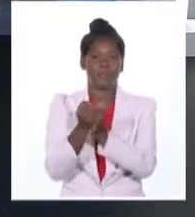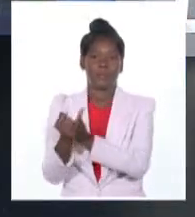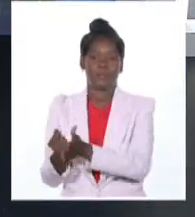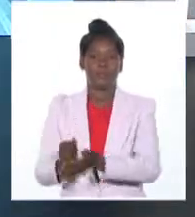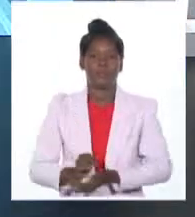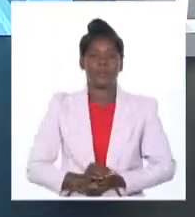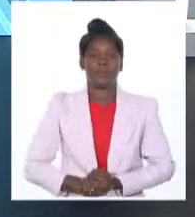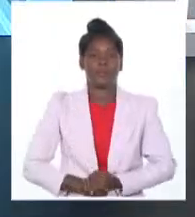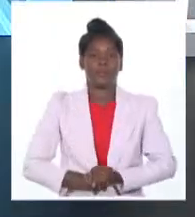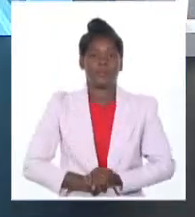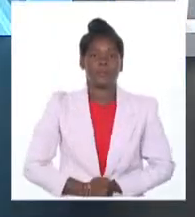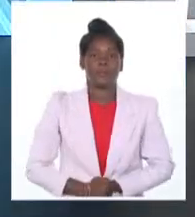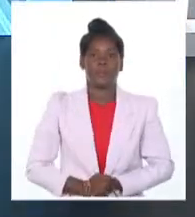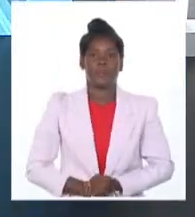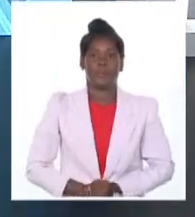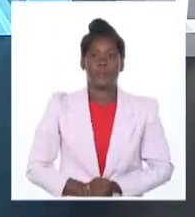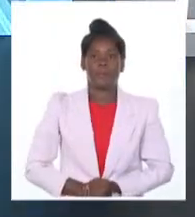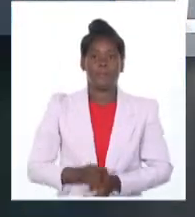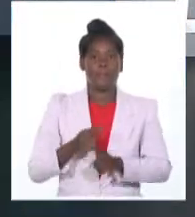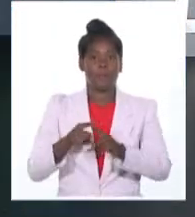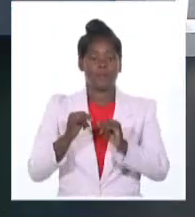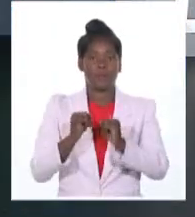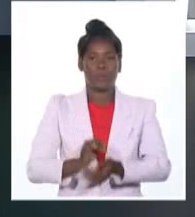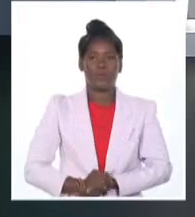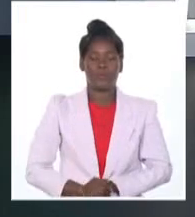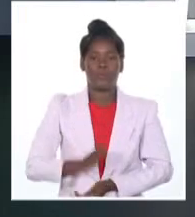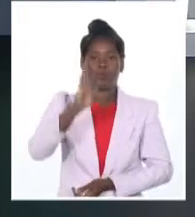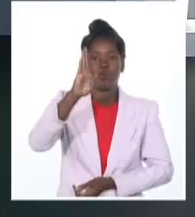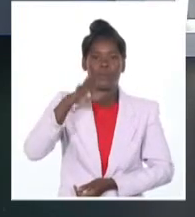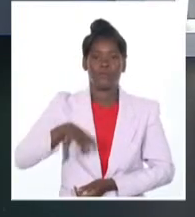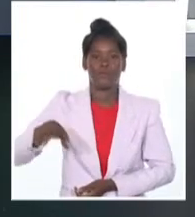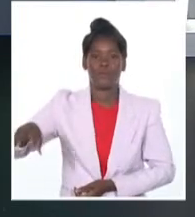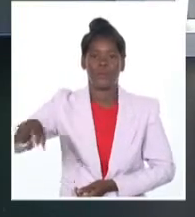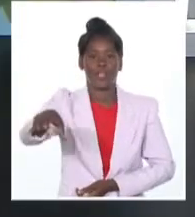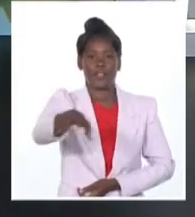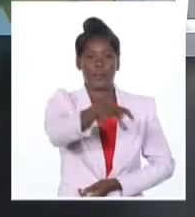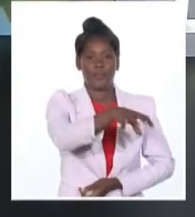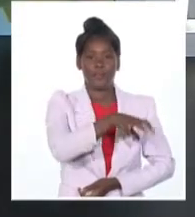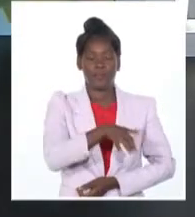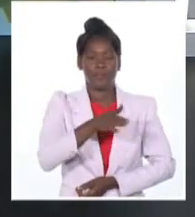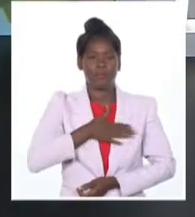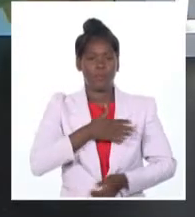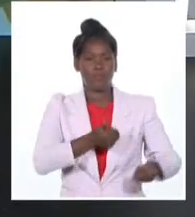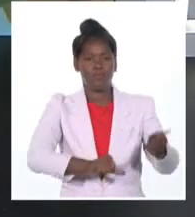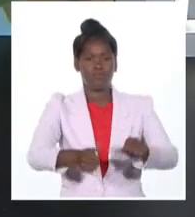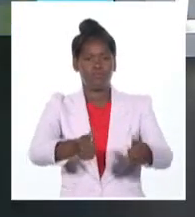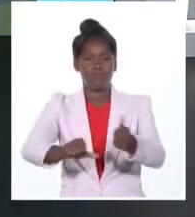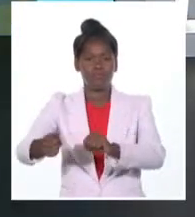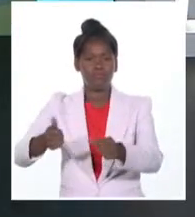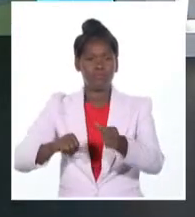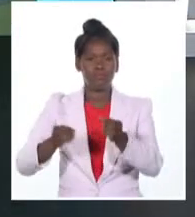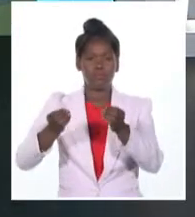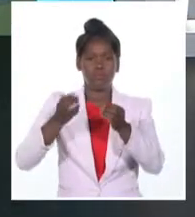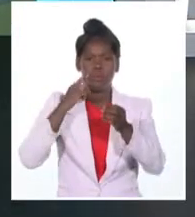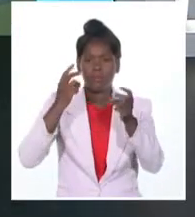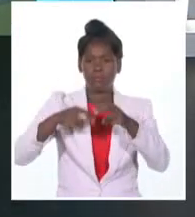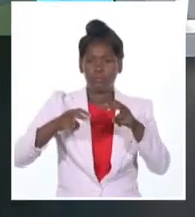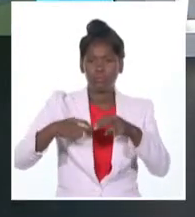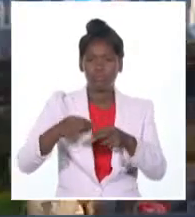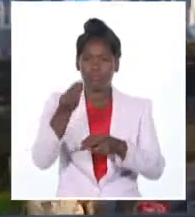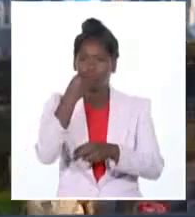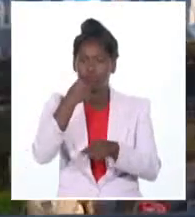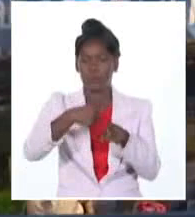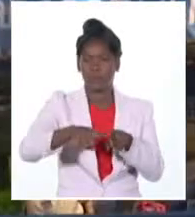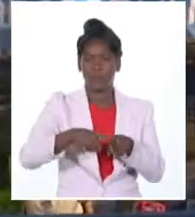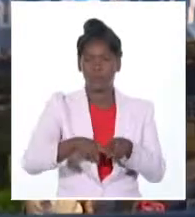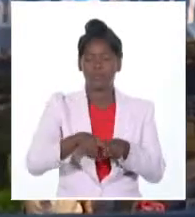La 18ª edición de la Feria Internacional Expo Caribe tendrá lugar en Santiago de Cuba del 21 al 24 de